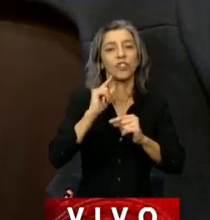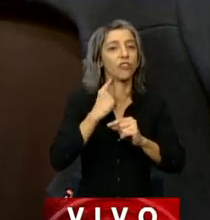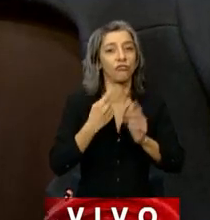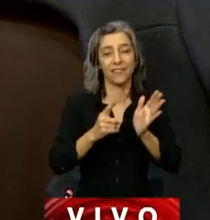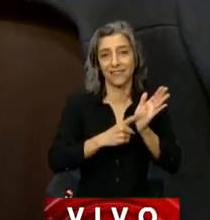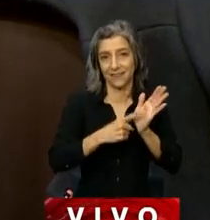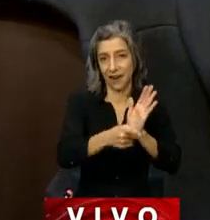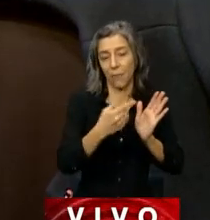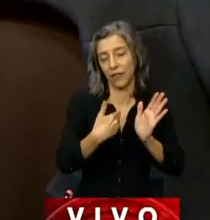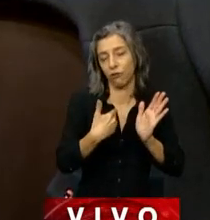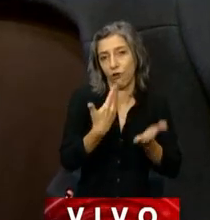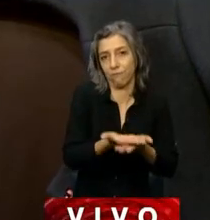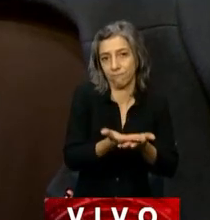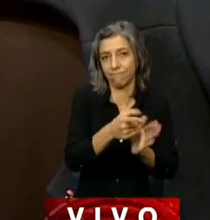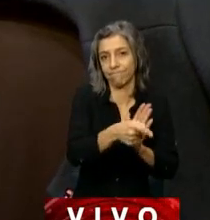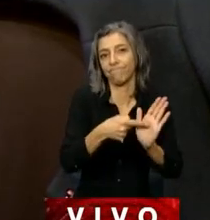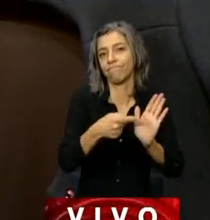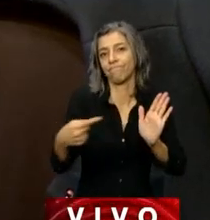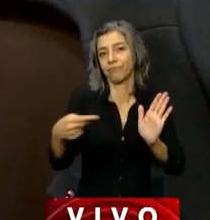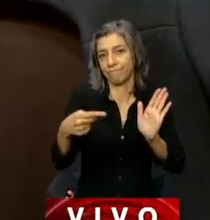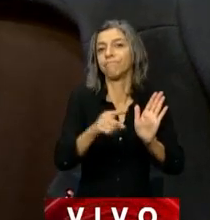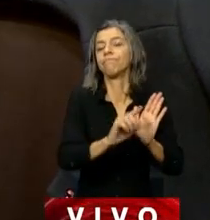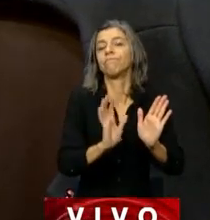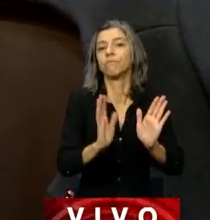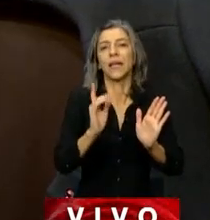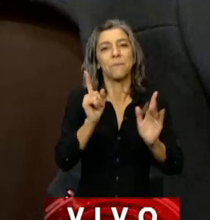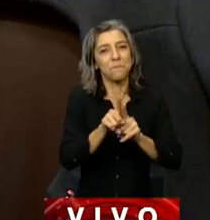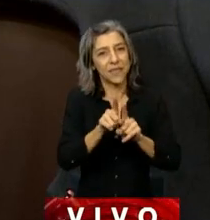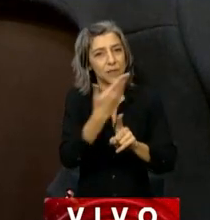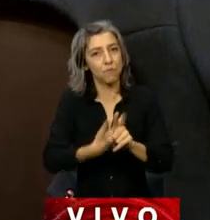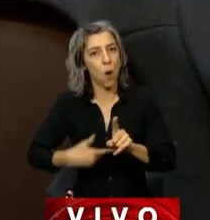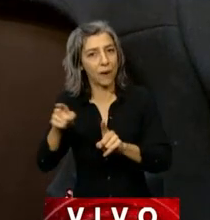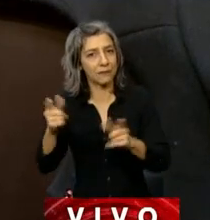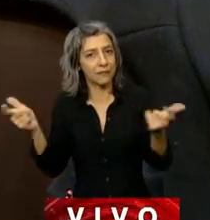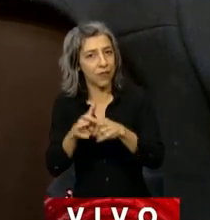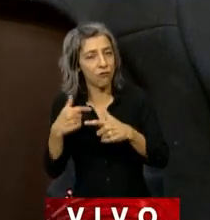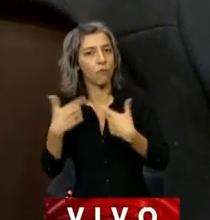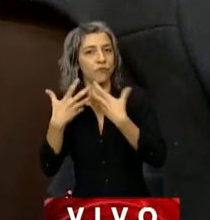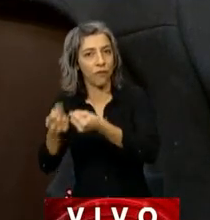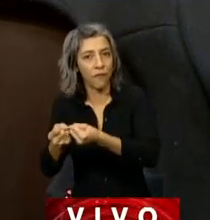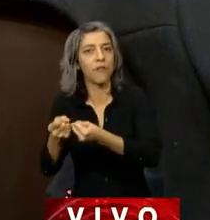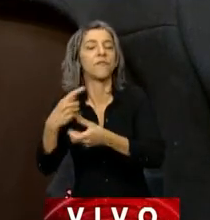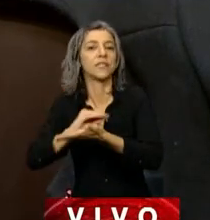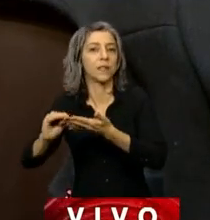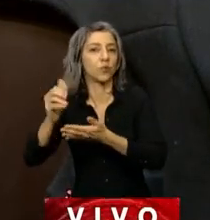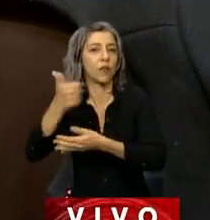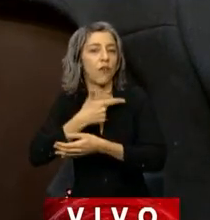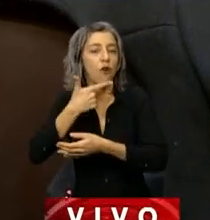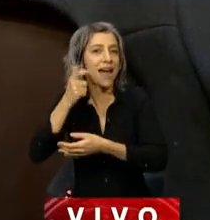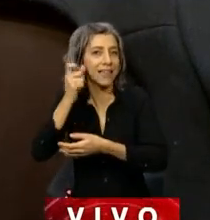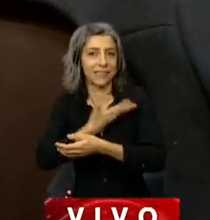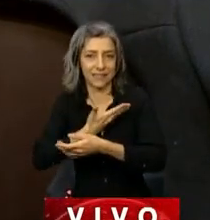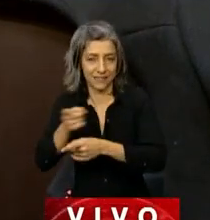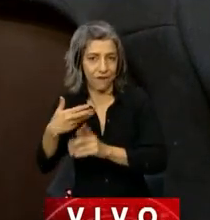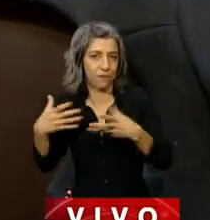en similar situación lo ha hecho el presidente de la comisión de defensa el diputado hace del